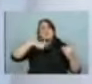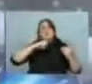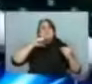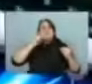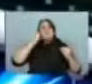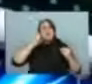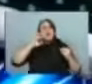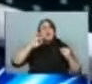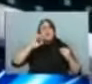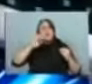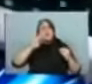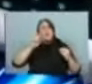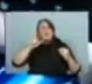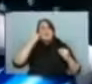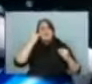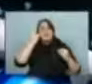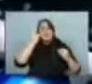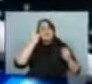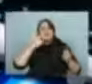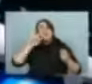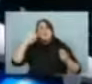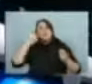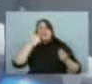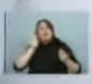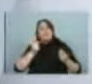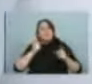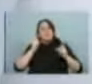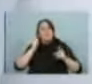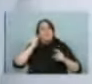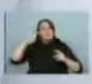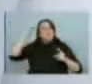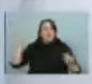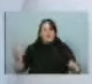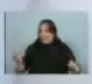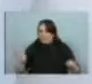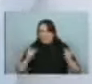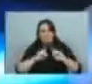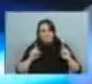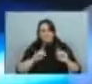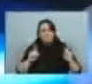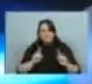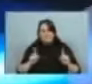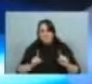por grandes. Este equipo le aprobaba Alcides.